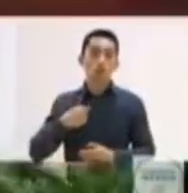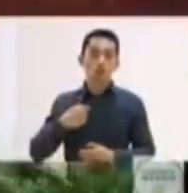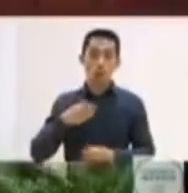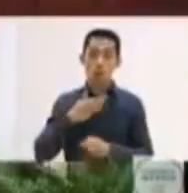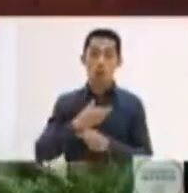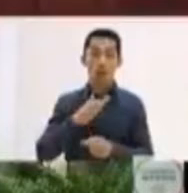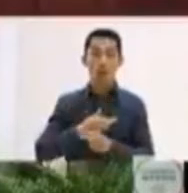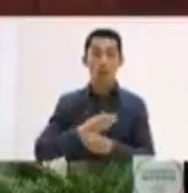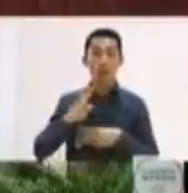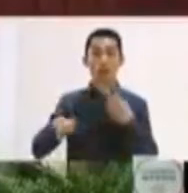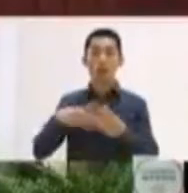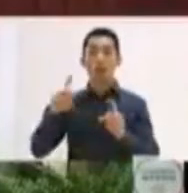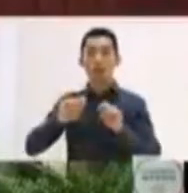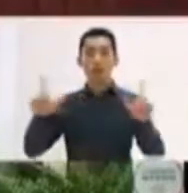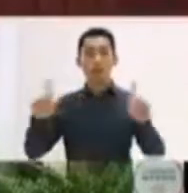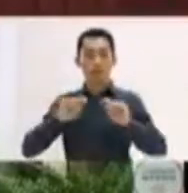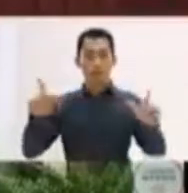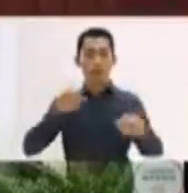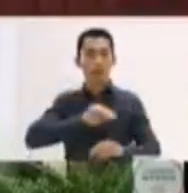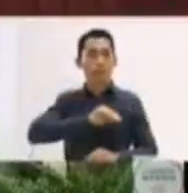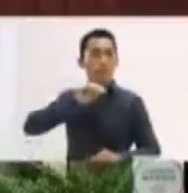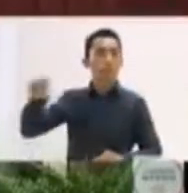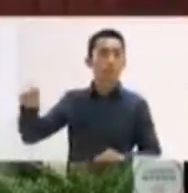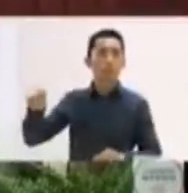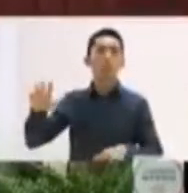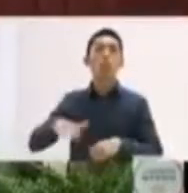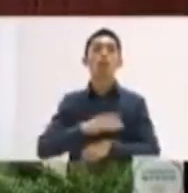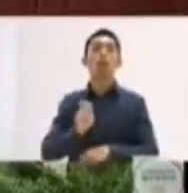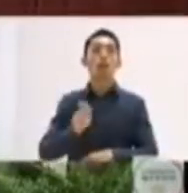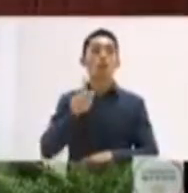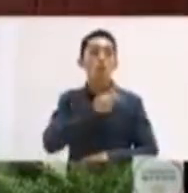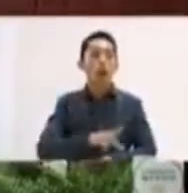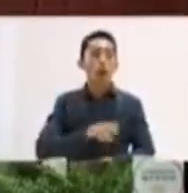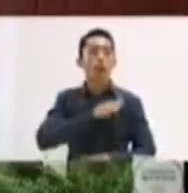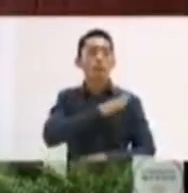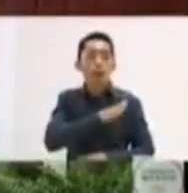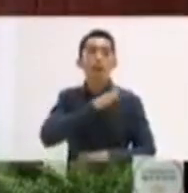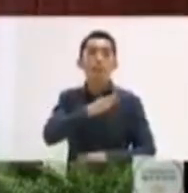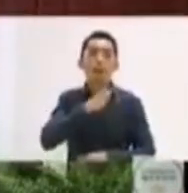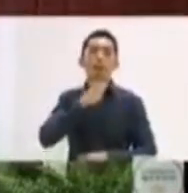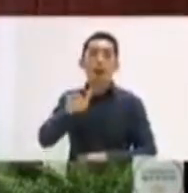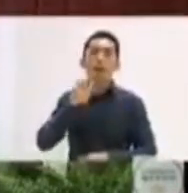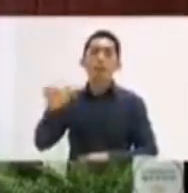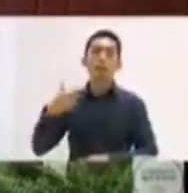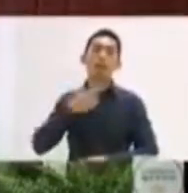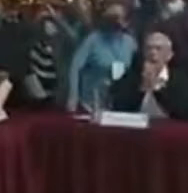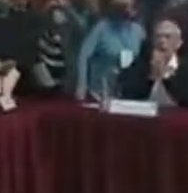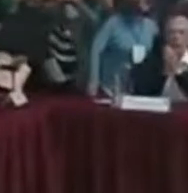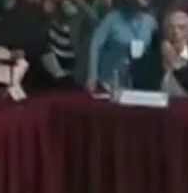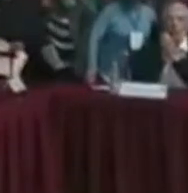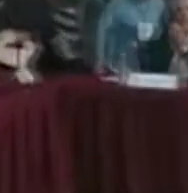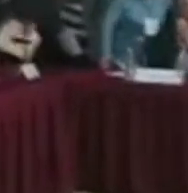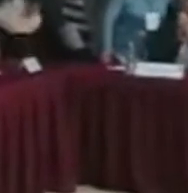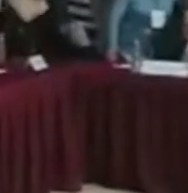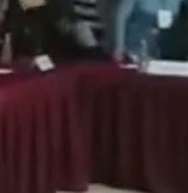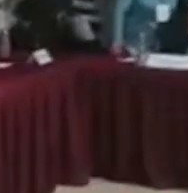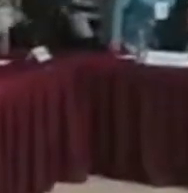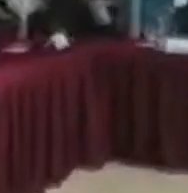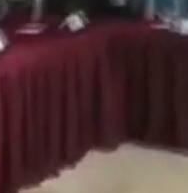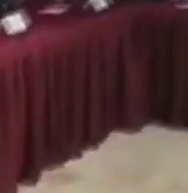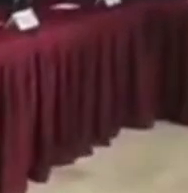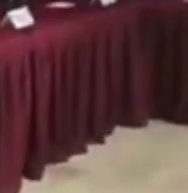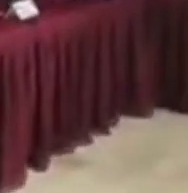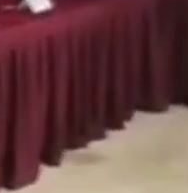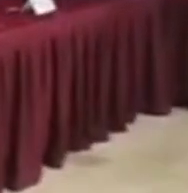Tlaxcala porque tengo que ir de pueblo en pueblo. Me dio mucho gusto estar aquí con ustedes. Al caminar a la